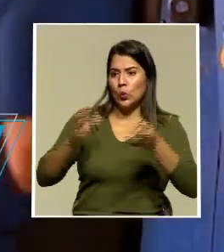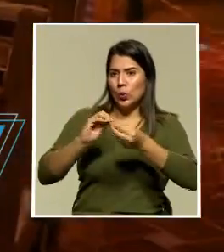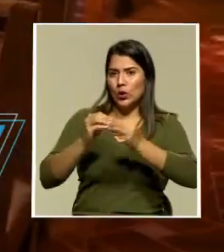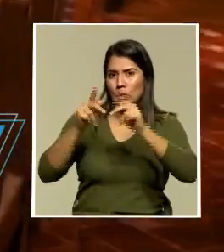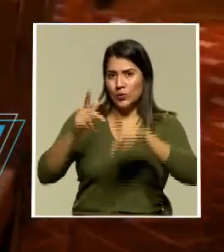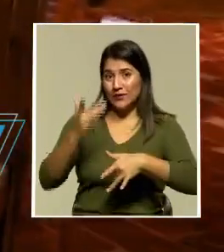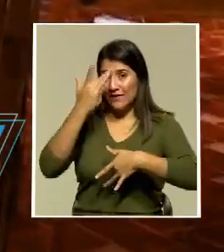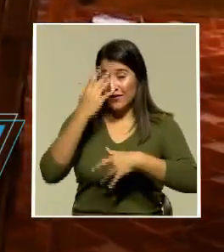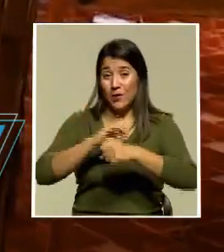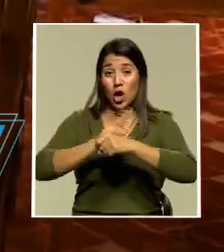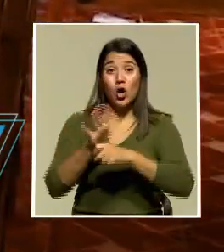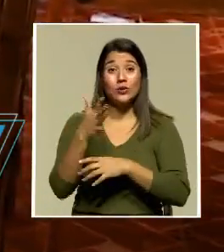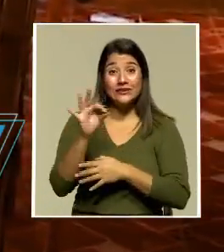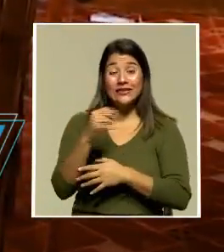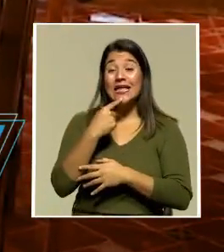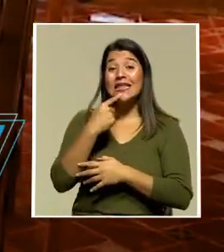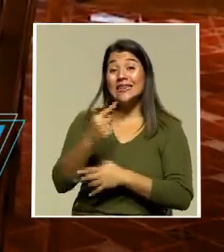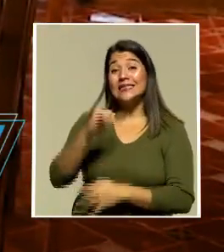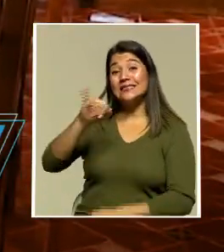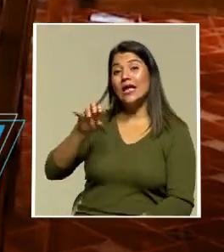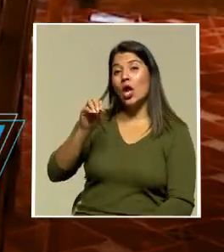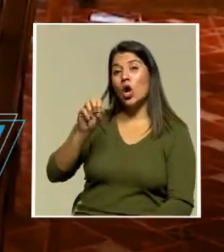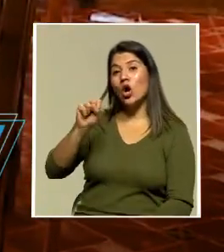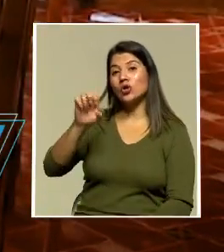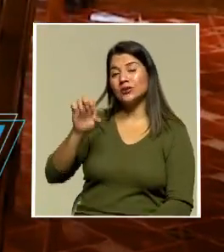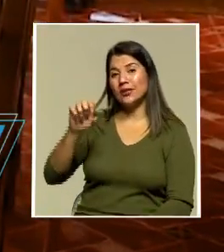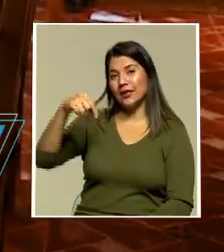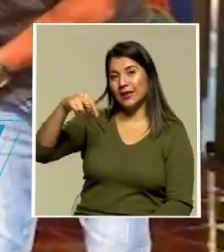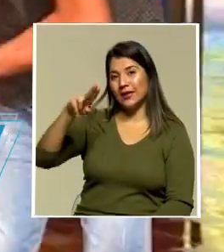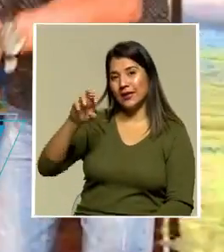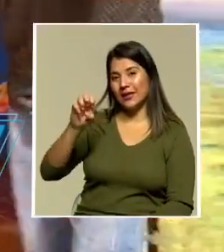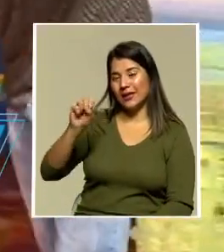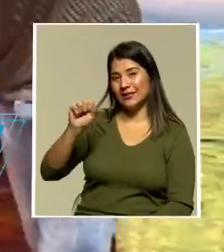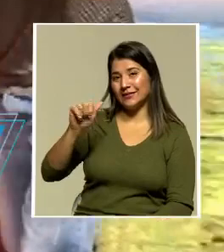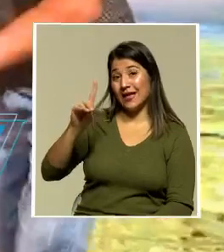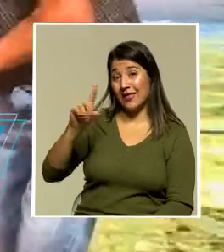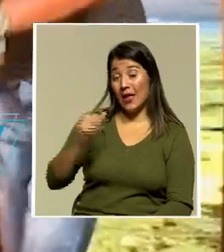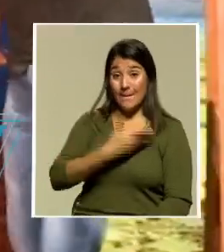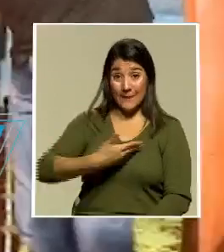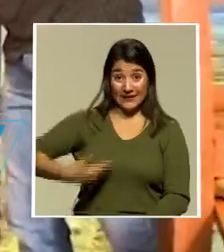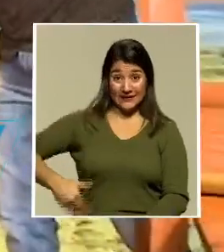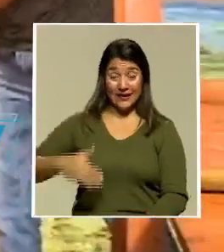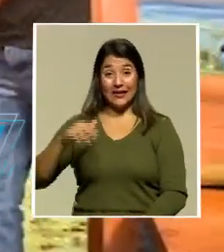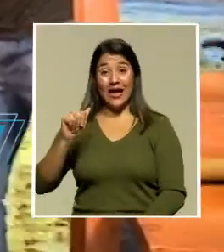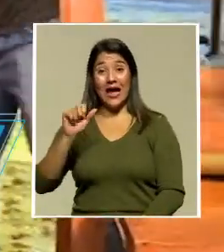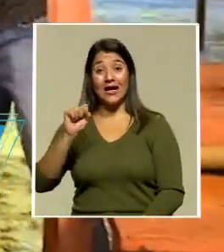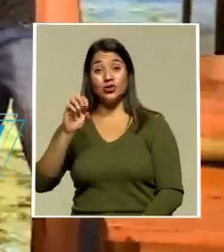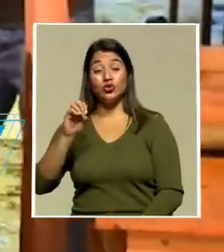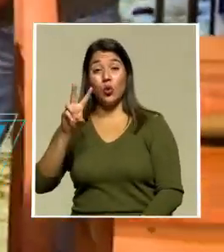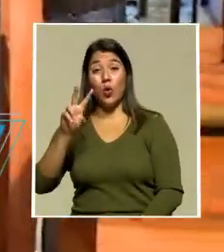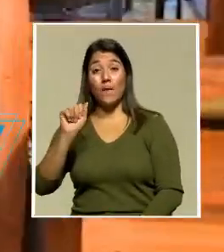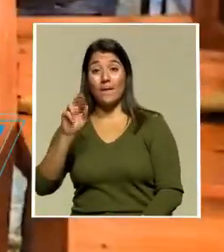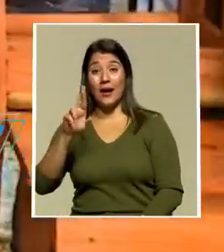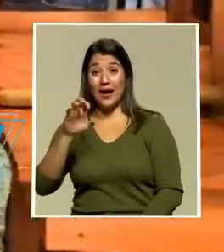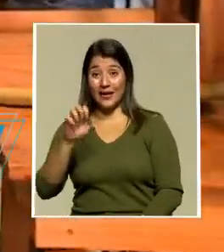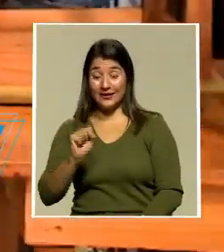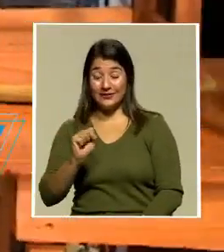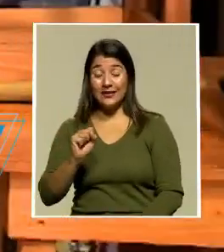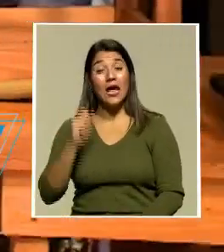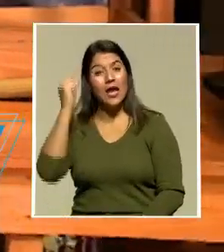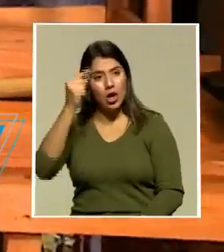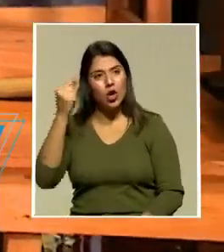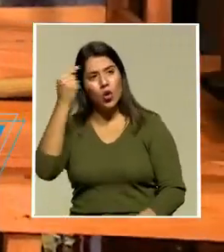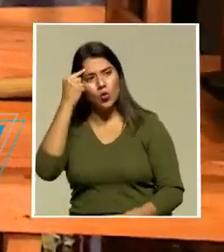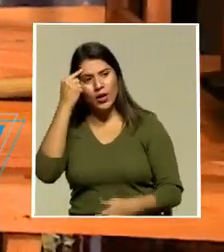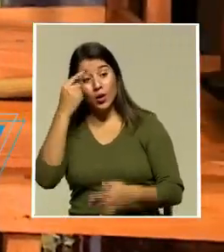COVID-19. Según explicó José Quesada, presidente de Asobares, el Poder Ejecutivo dará el próximo lunes respuesta a las